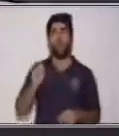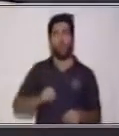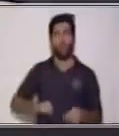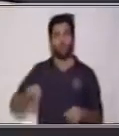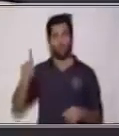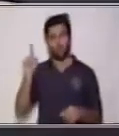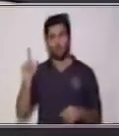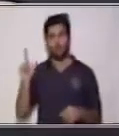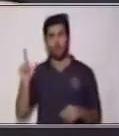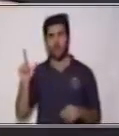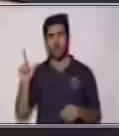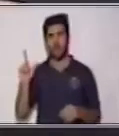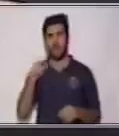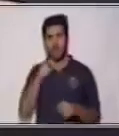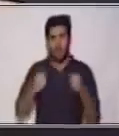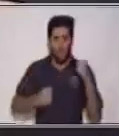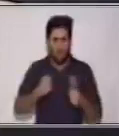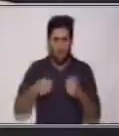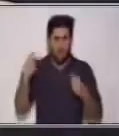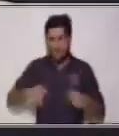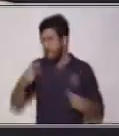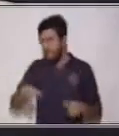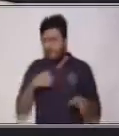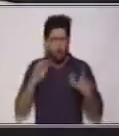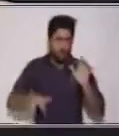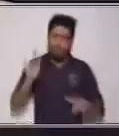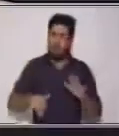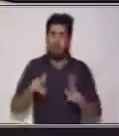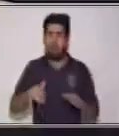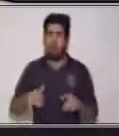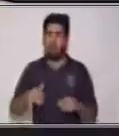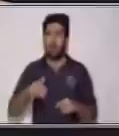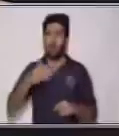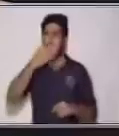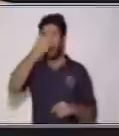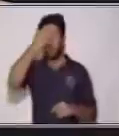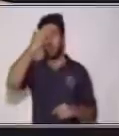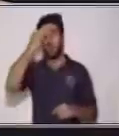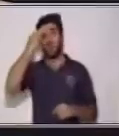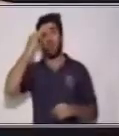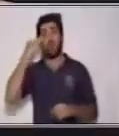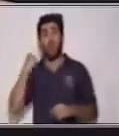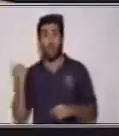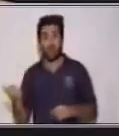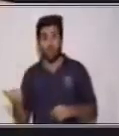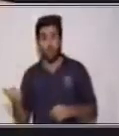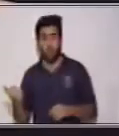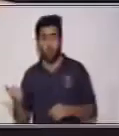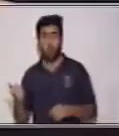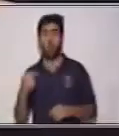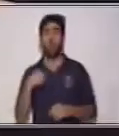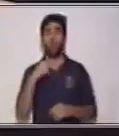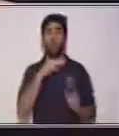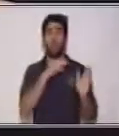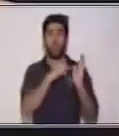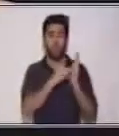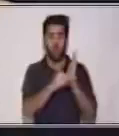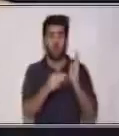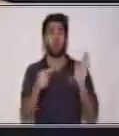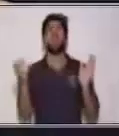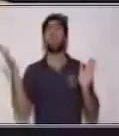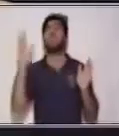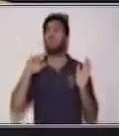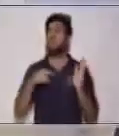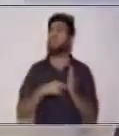hacemos el corre-corre de estar haciendo nuestro trabajo y de repente se nos olvidó el nombre. ¿Y de quién es